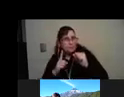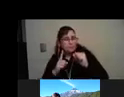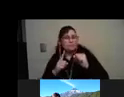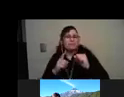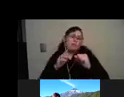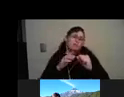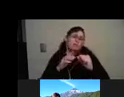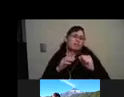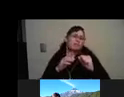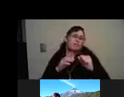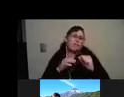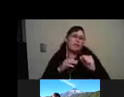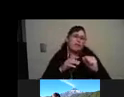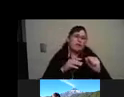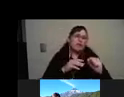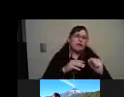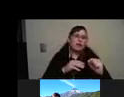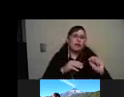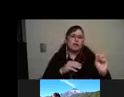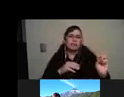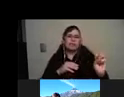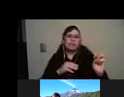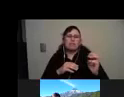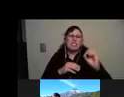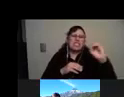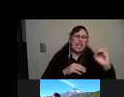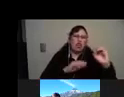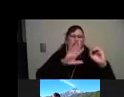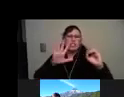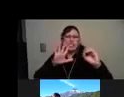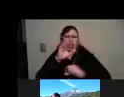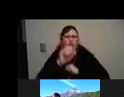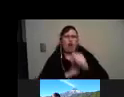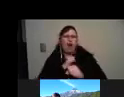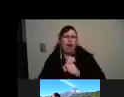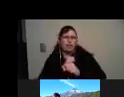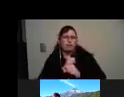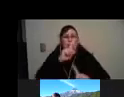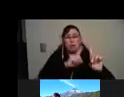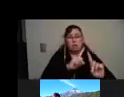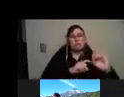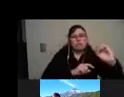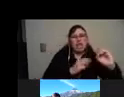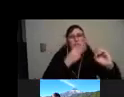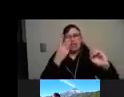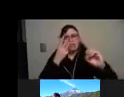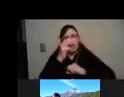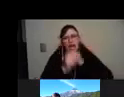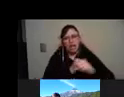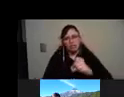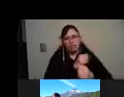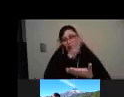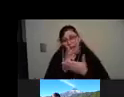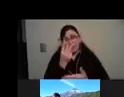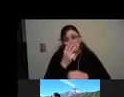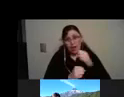producido entre los 3 años de vida, ¿cierto? Pero que en general los textos hablan, algunos hablan de 3, ¿cierto? Pero la gran mayoría hace